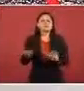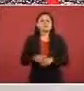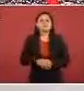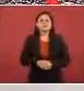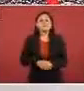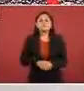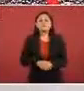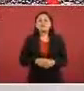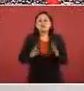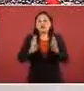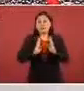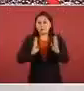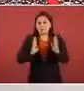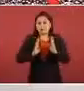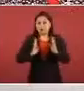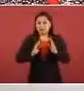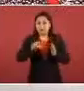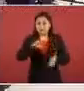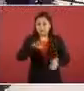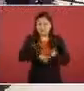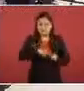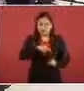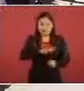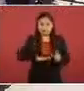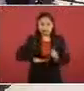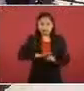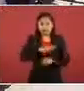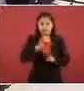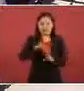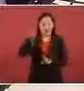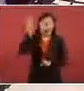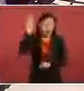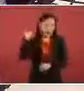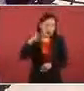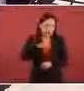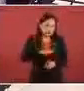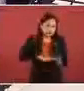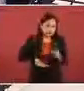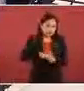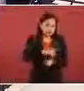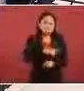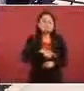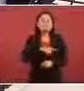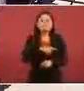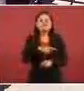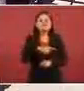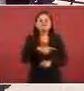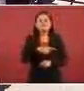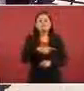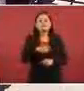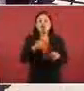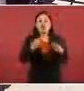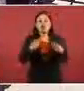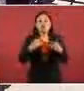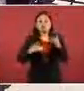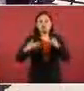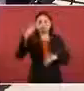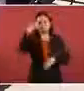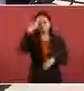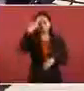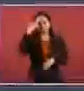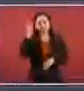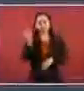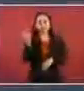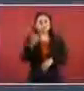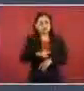militar se decía, en ese entonces, se les decía a los oficiales: